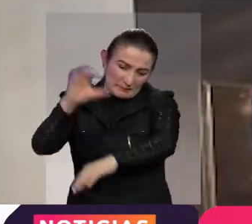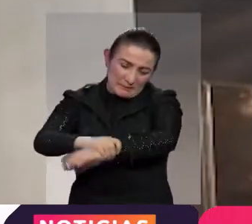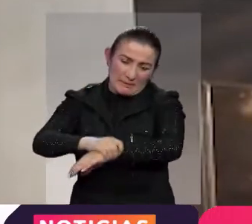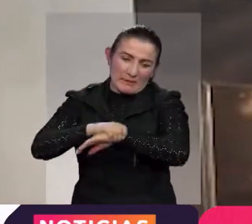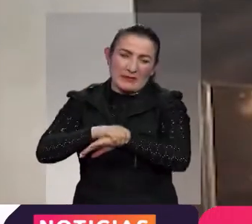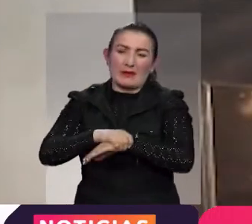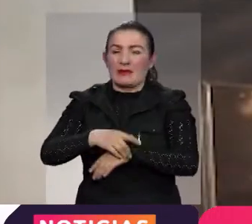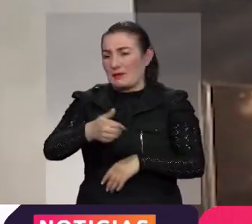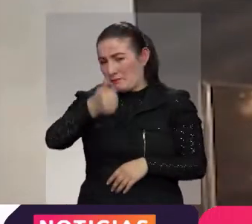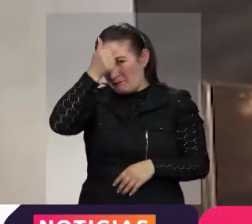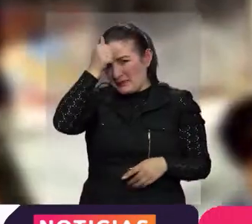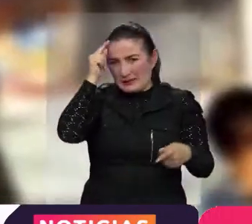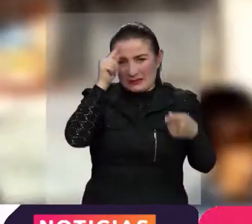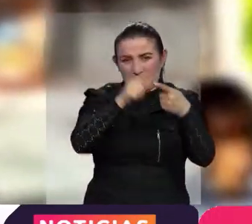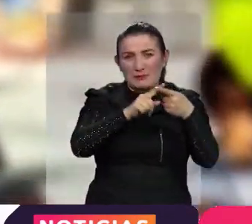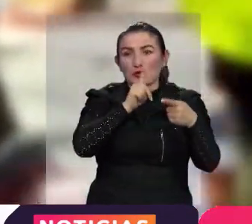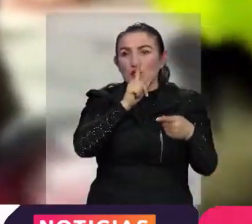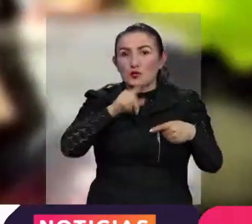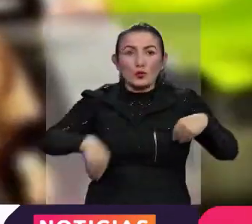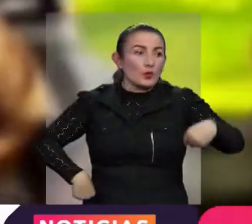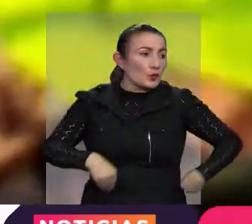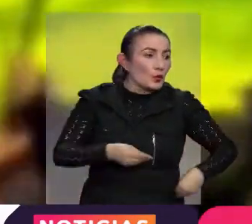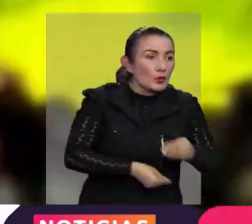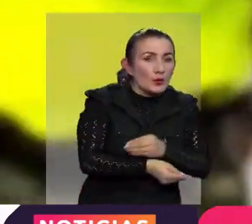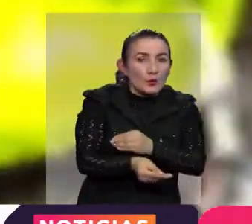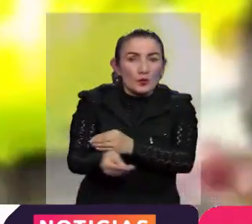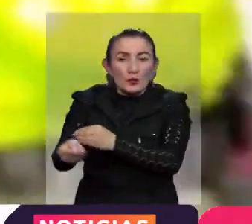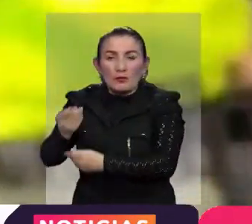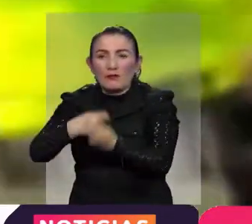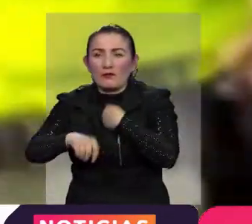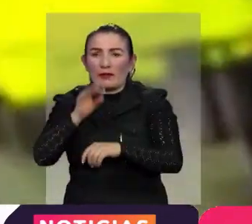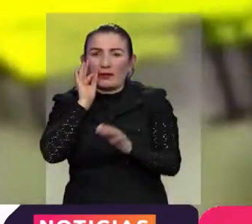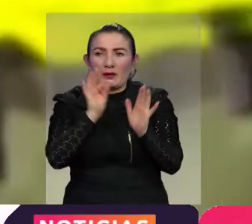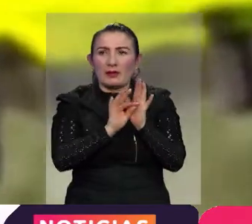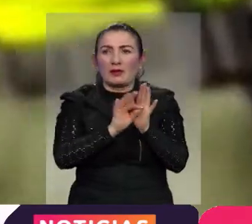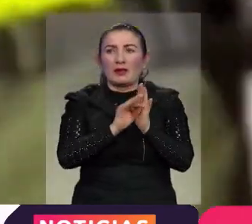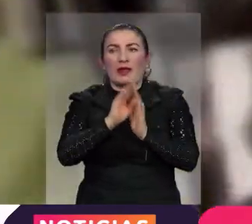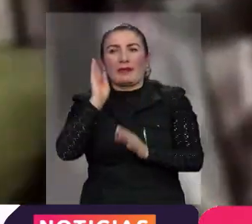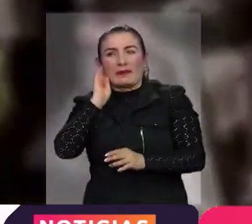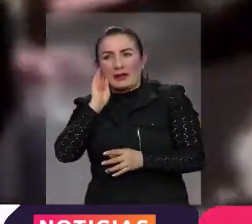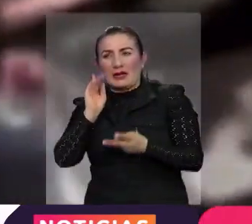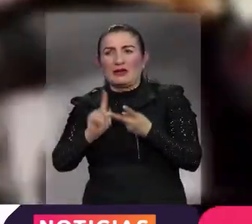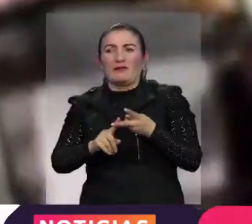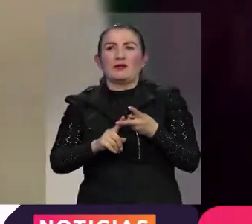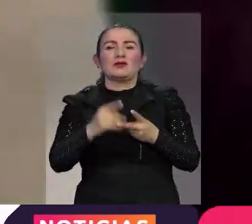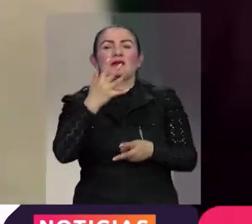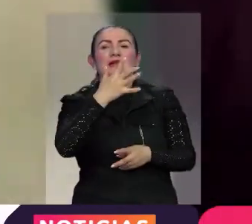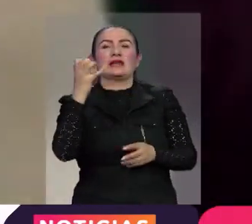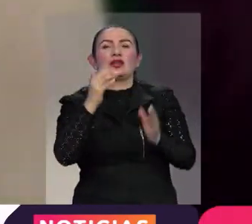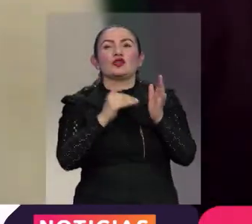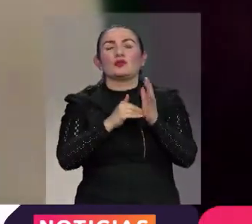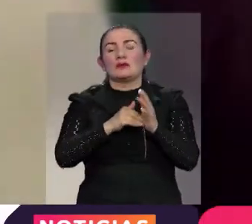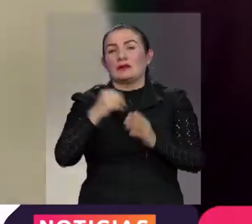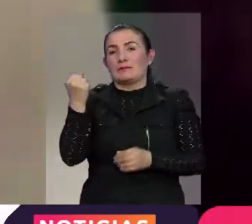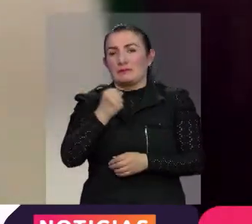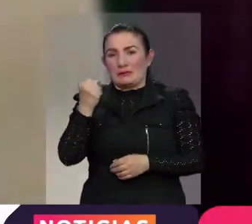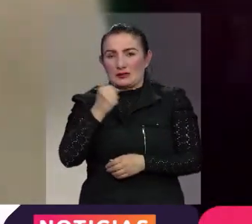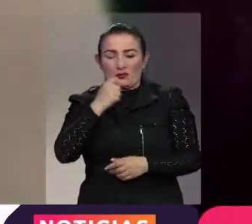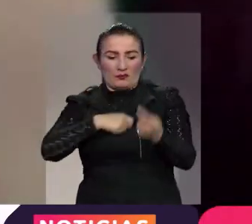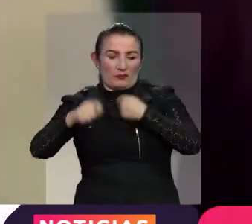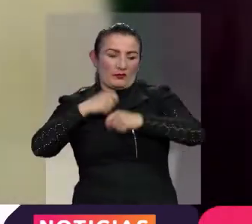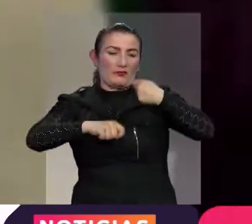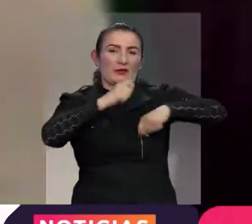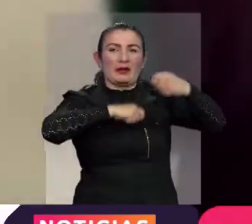principales dinamizadores del microtráfico. En los allanamientos se incautaron teléfonos y más de 500.000 pesos provenientes de la venta